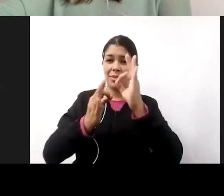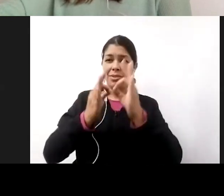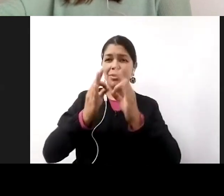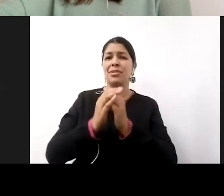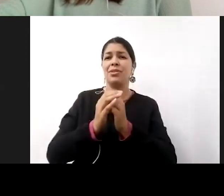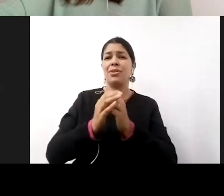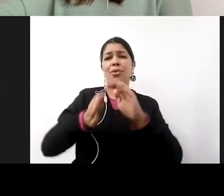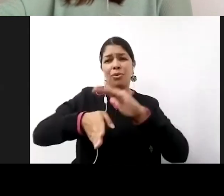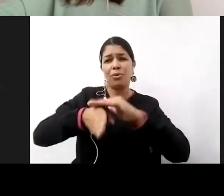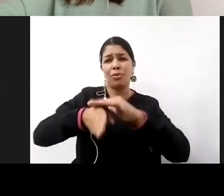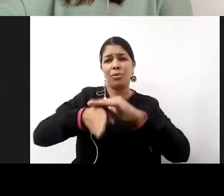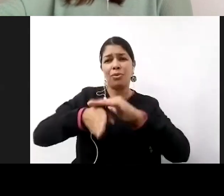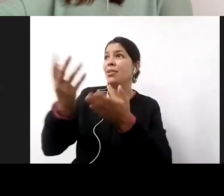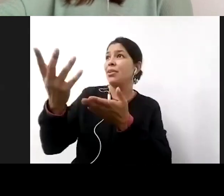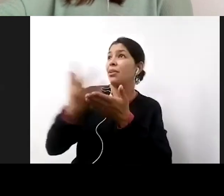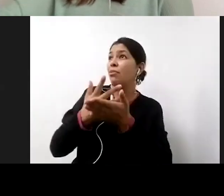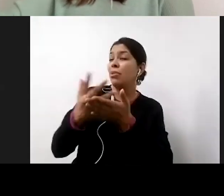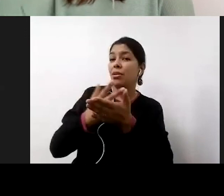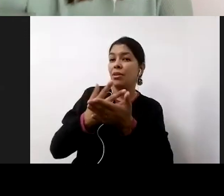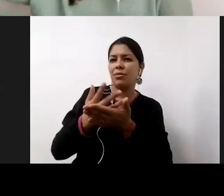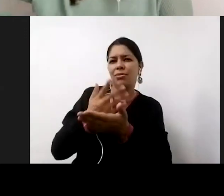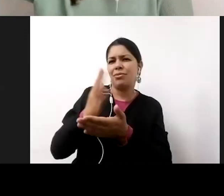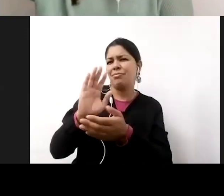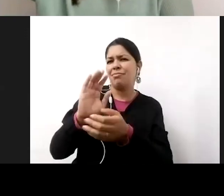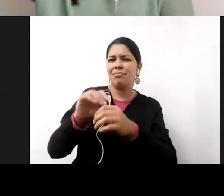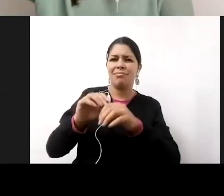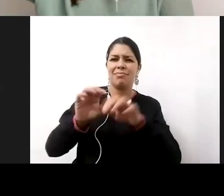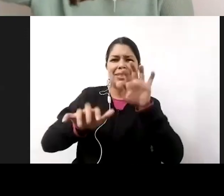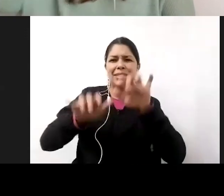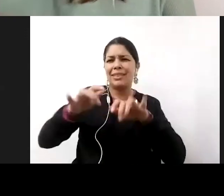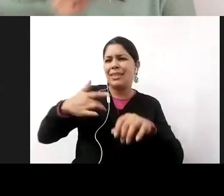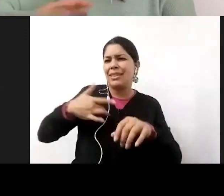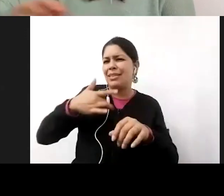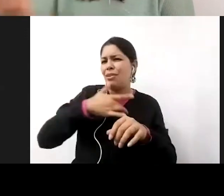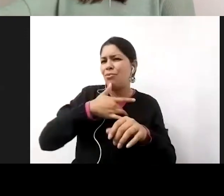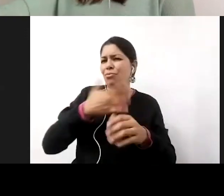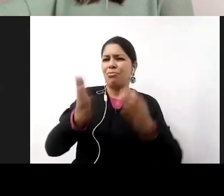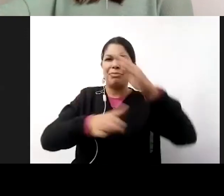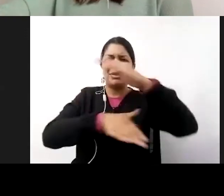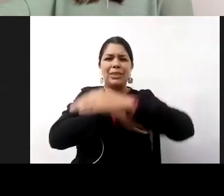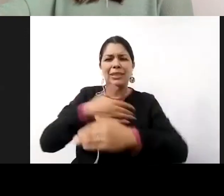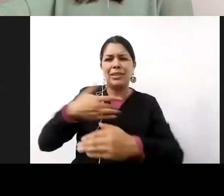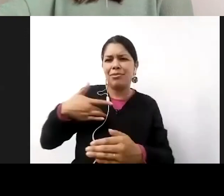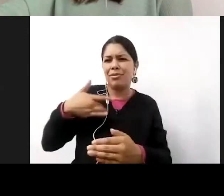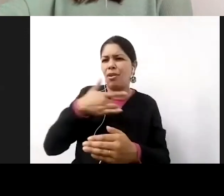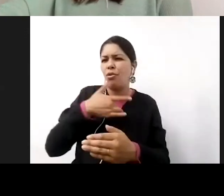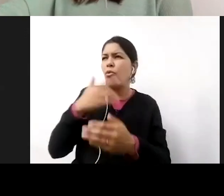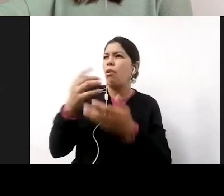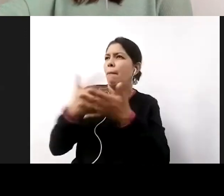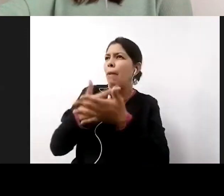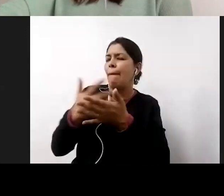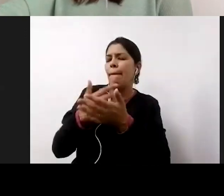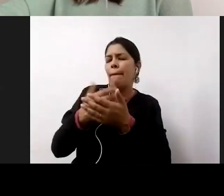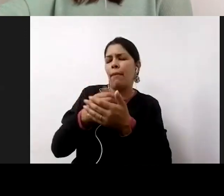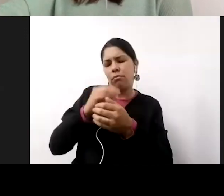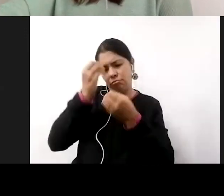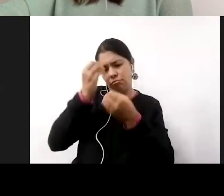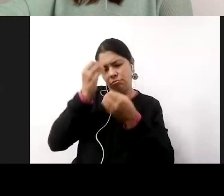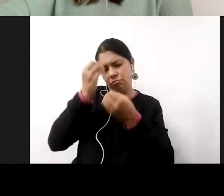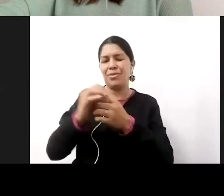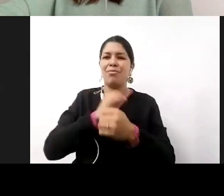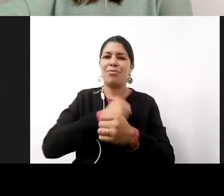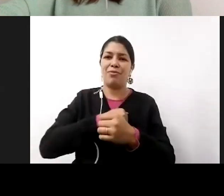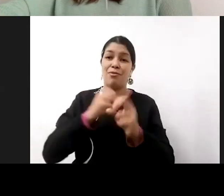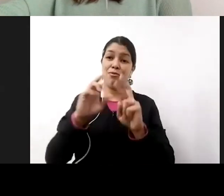recomendaciones que nos dan desde las Secretarías de Salud y los Ministerios de Salud. Esperamos volver a verlos pronto, los